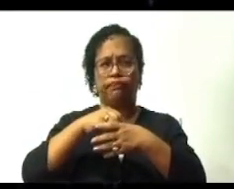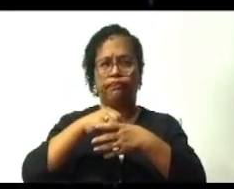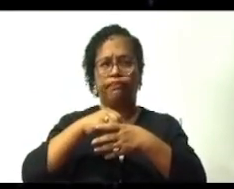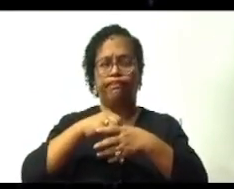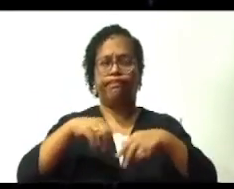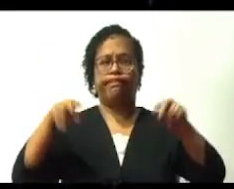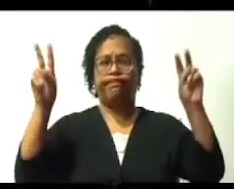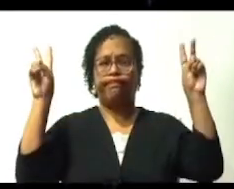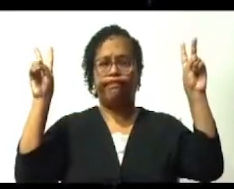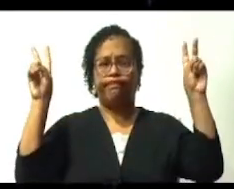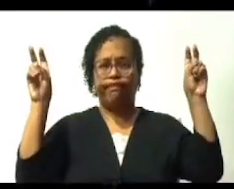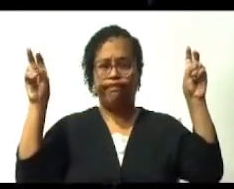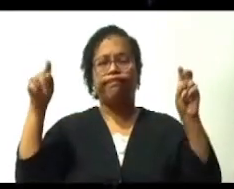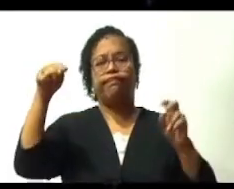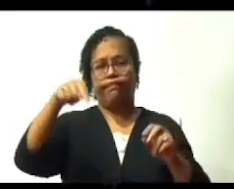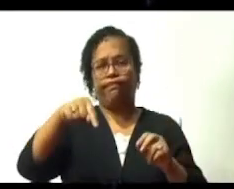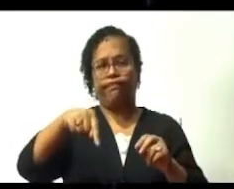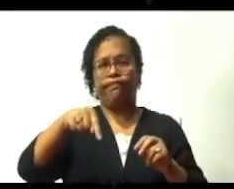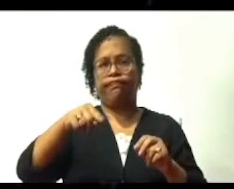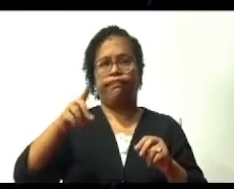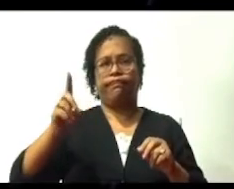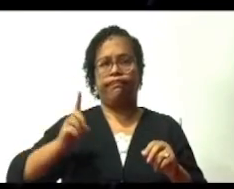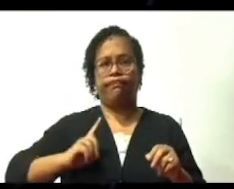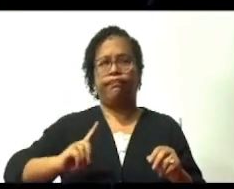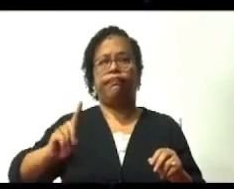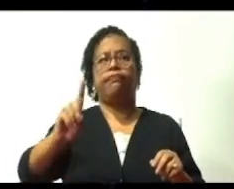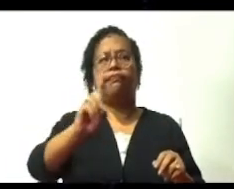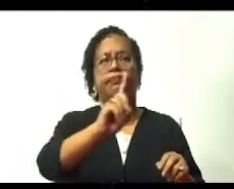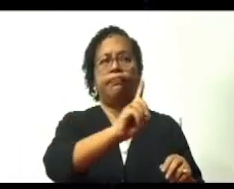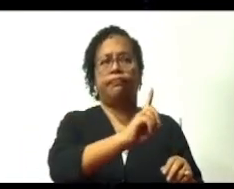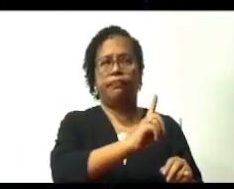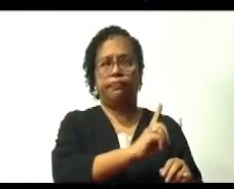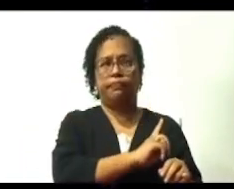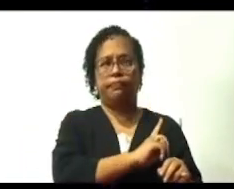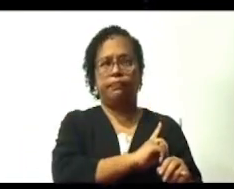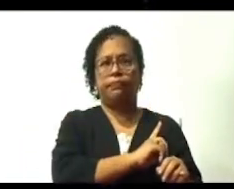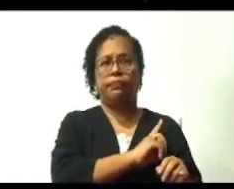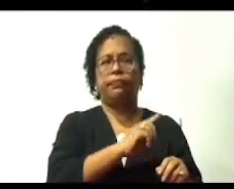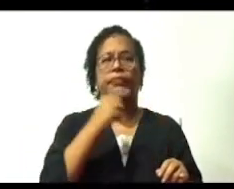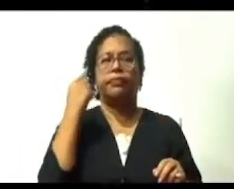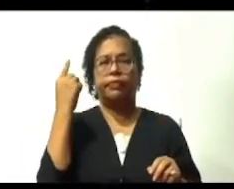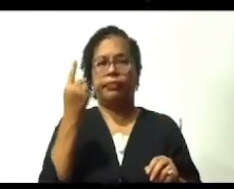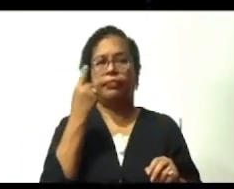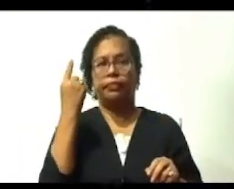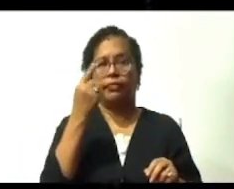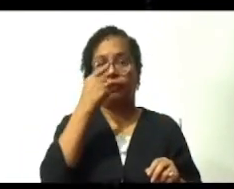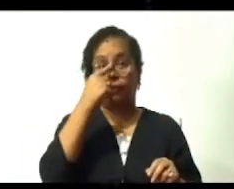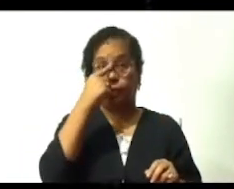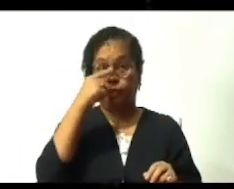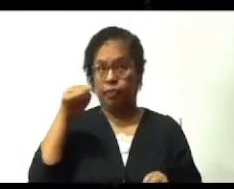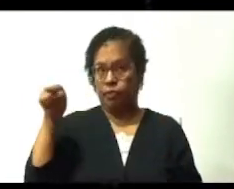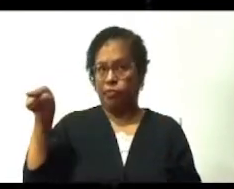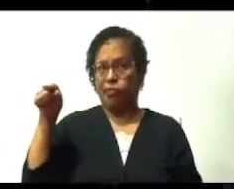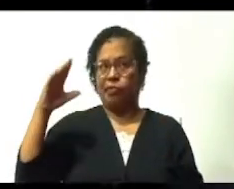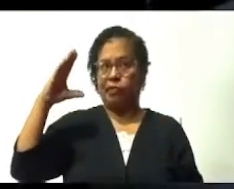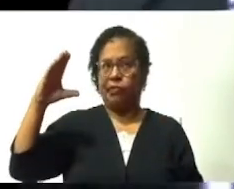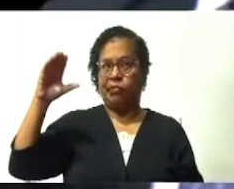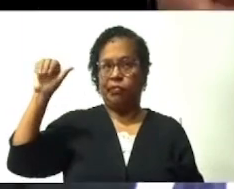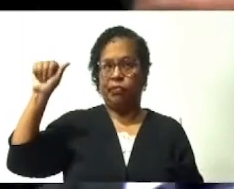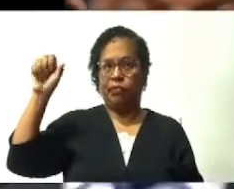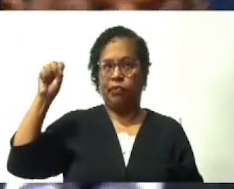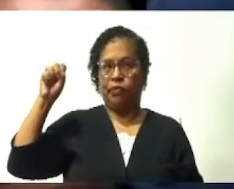históricas en esta Cámara de Diputados que siempre hace el diputado Máximo Castro,